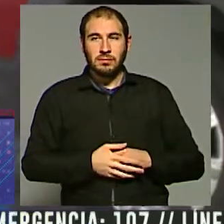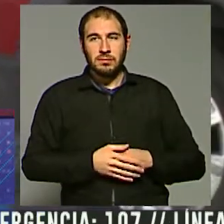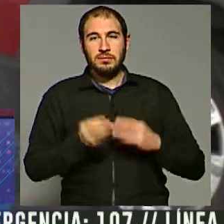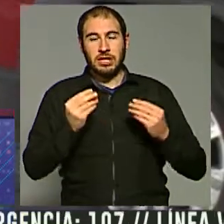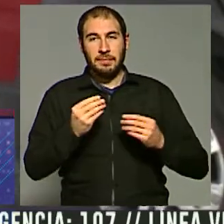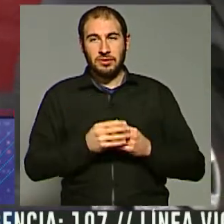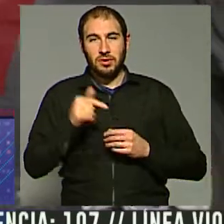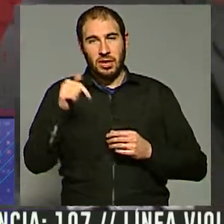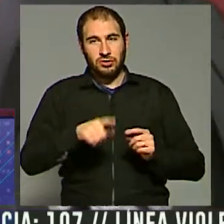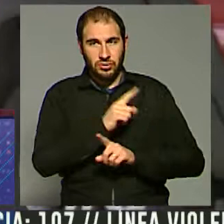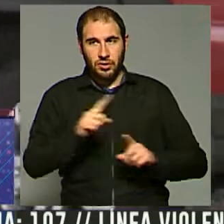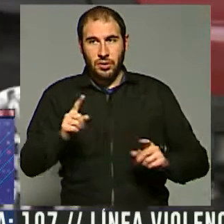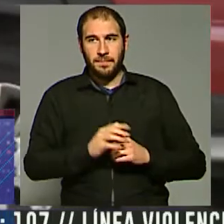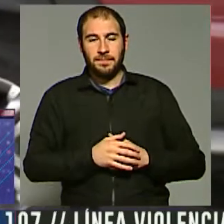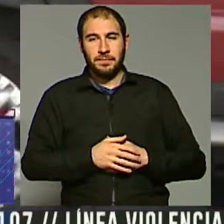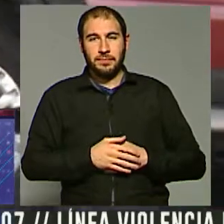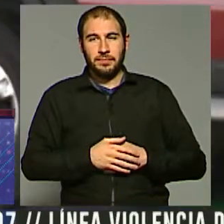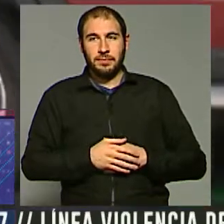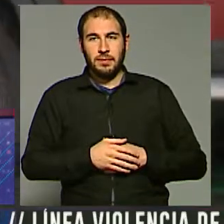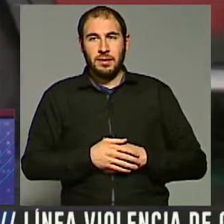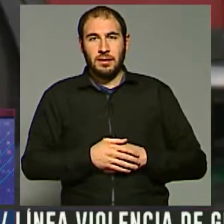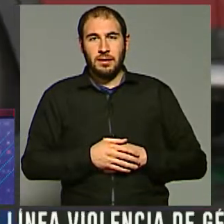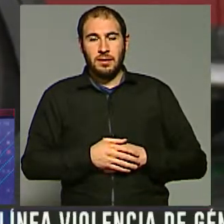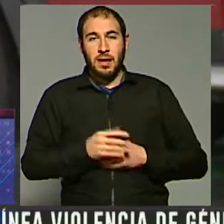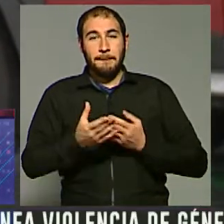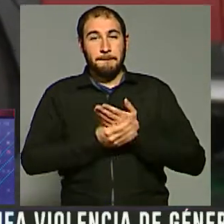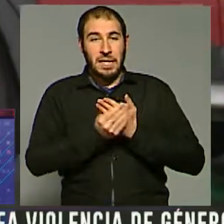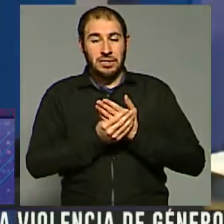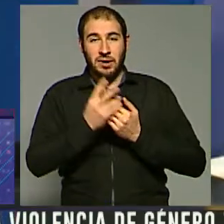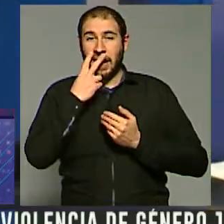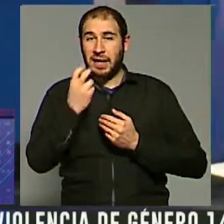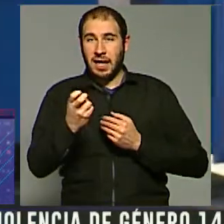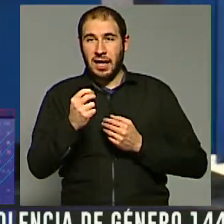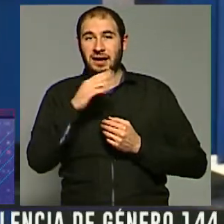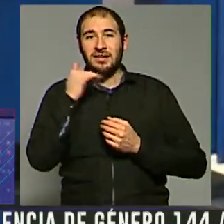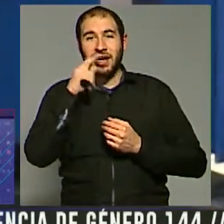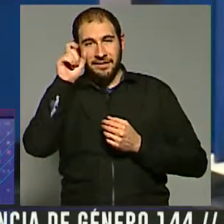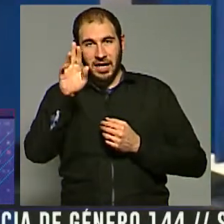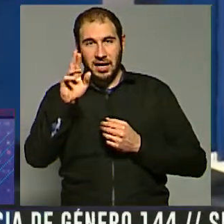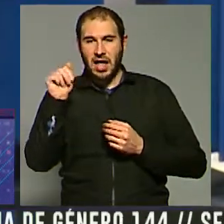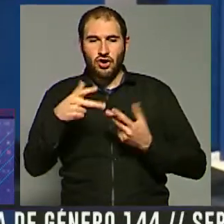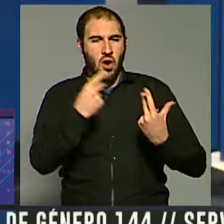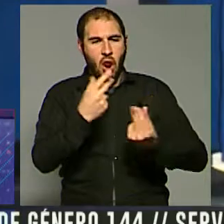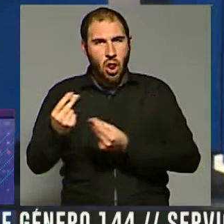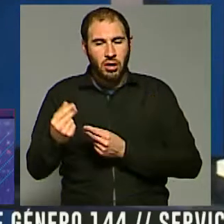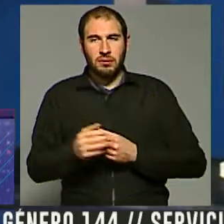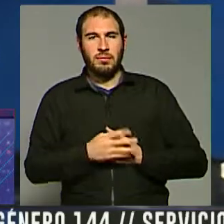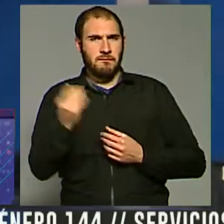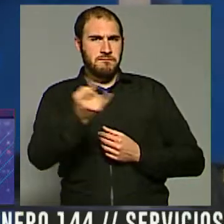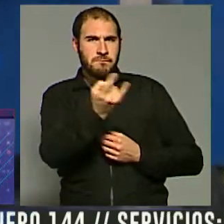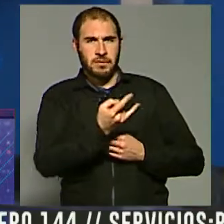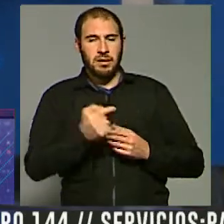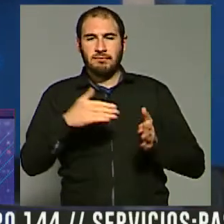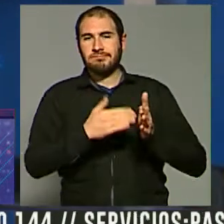que esto no sucedió y fue el mismo ministro de Energía, Javier Iguazel, que negó todo esto, desmintió que